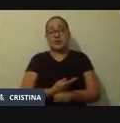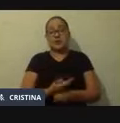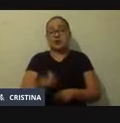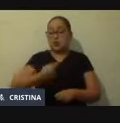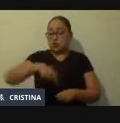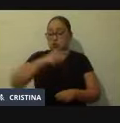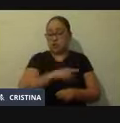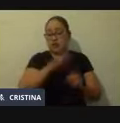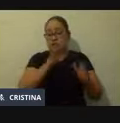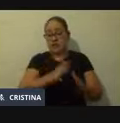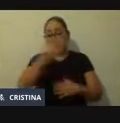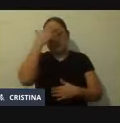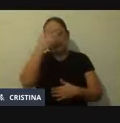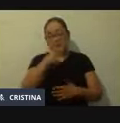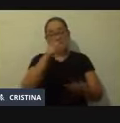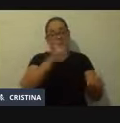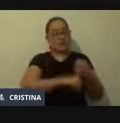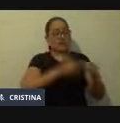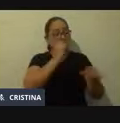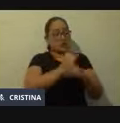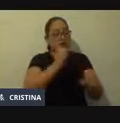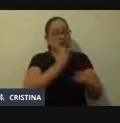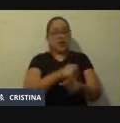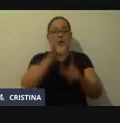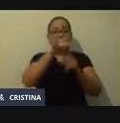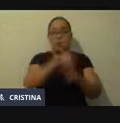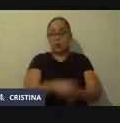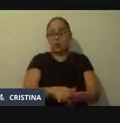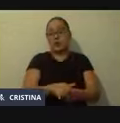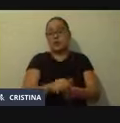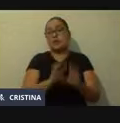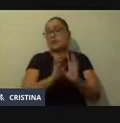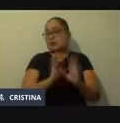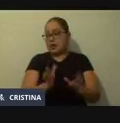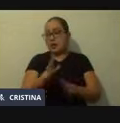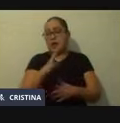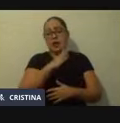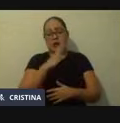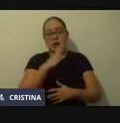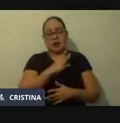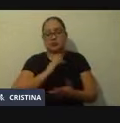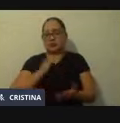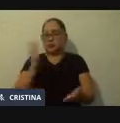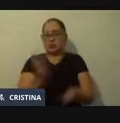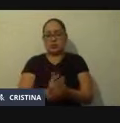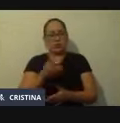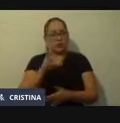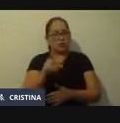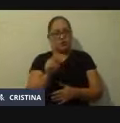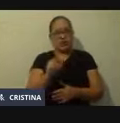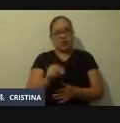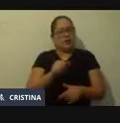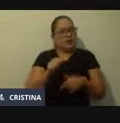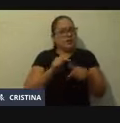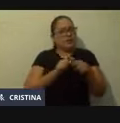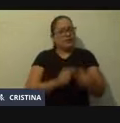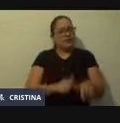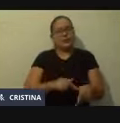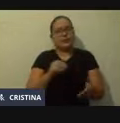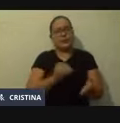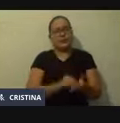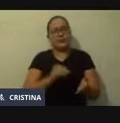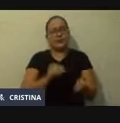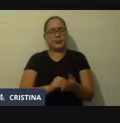de todo este cyberbullying que se está dando, porque pues obviamente el cyberbullying no ha parado, al contrario. Yo vi un